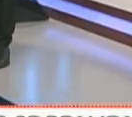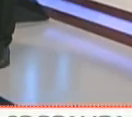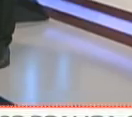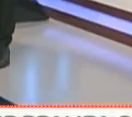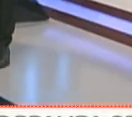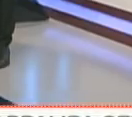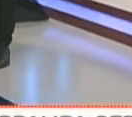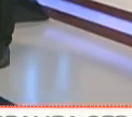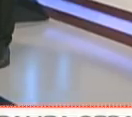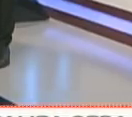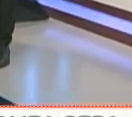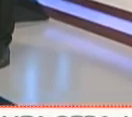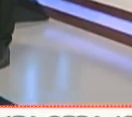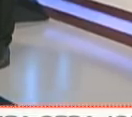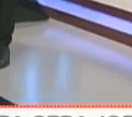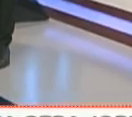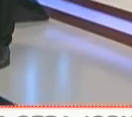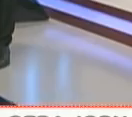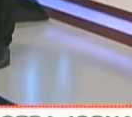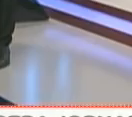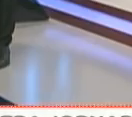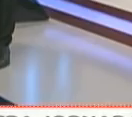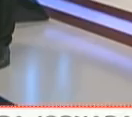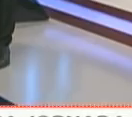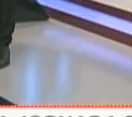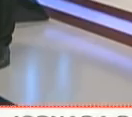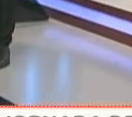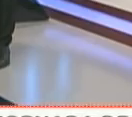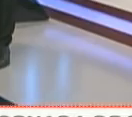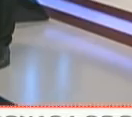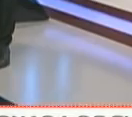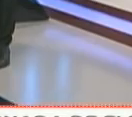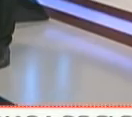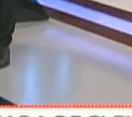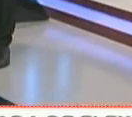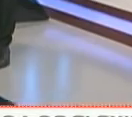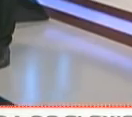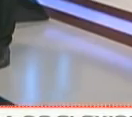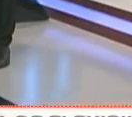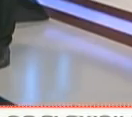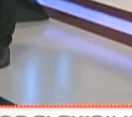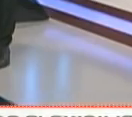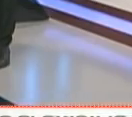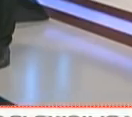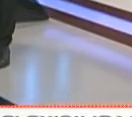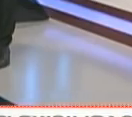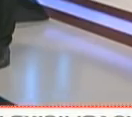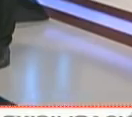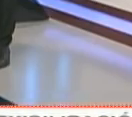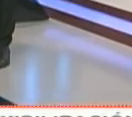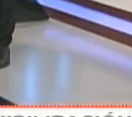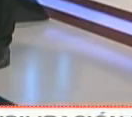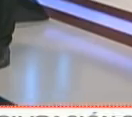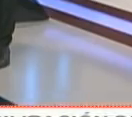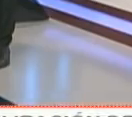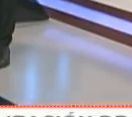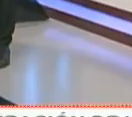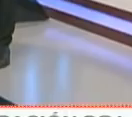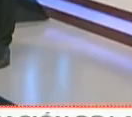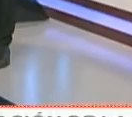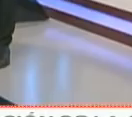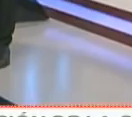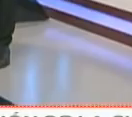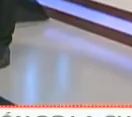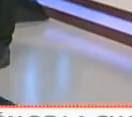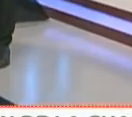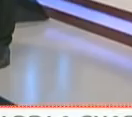bien ha detallado con Brasil. ¿Qué se va a ejecutar ahora en esos estados con la presencia de estos primeros casos? Y también el caso particular, si nos puede dar